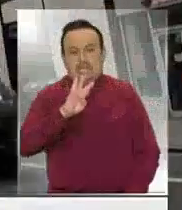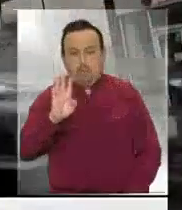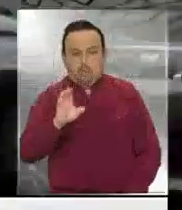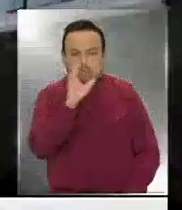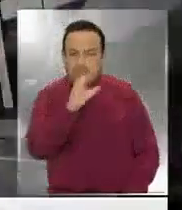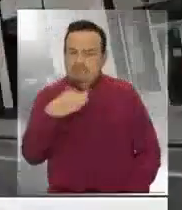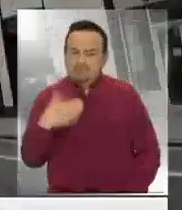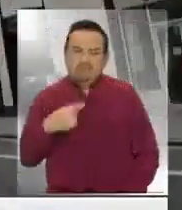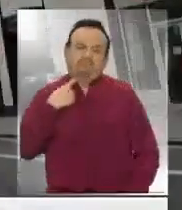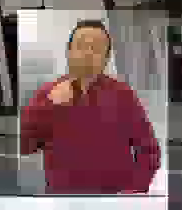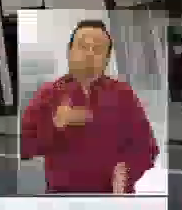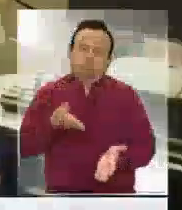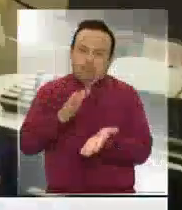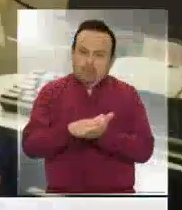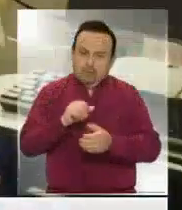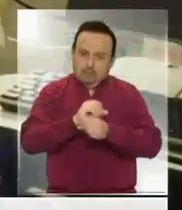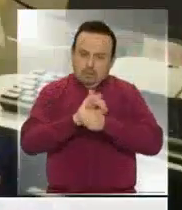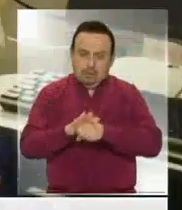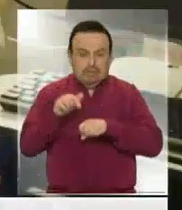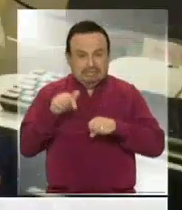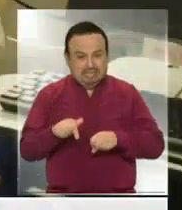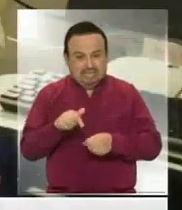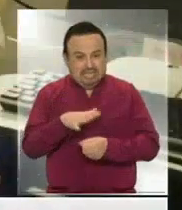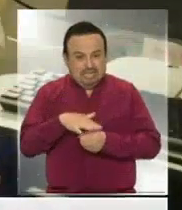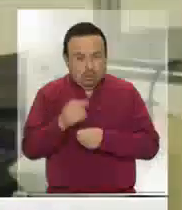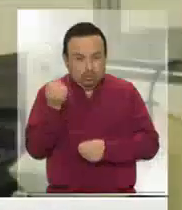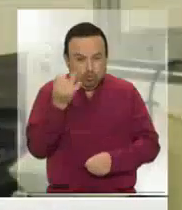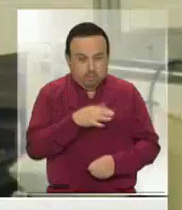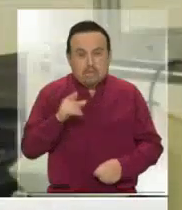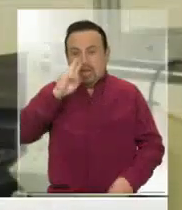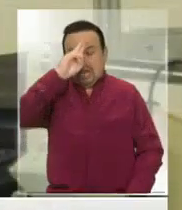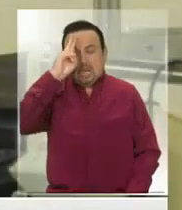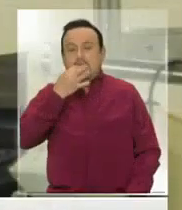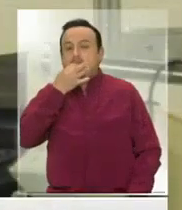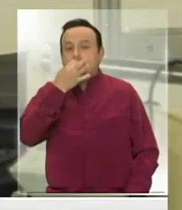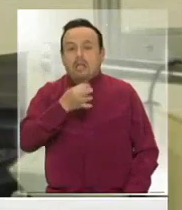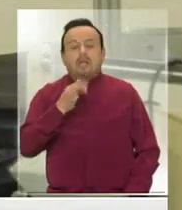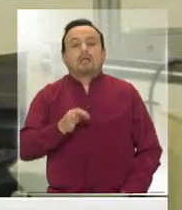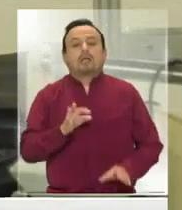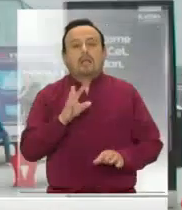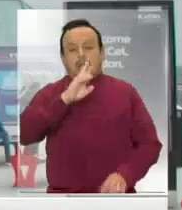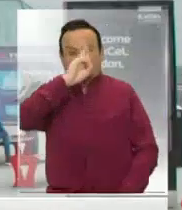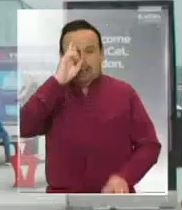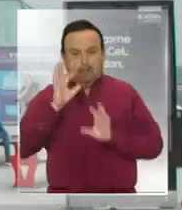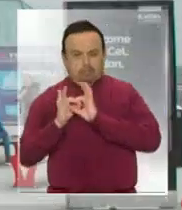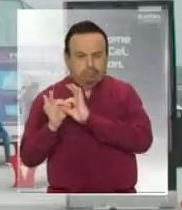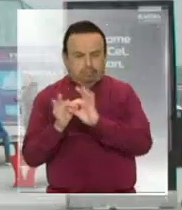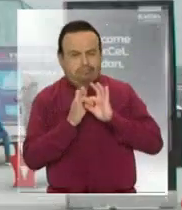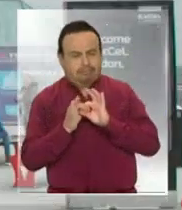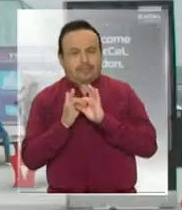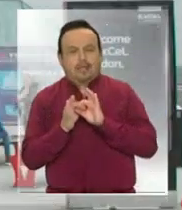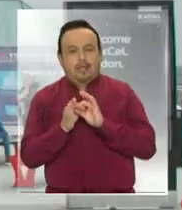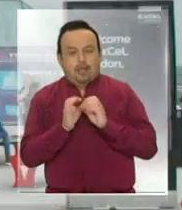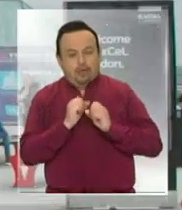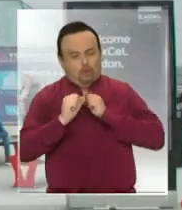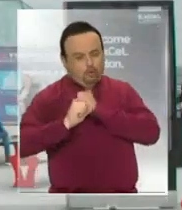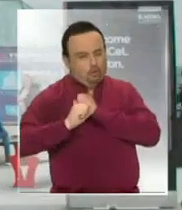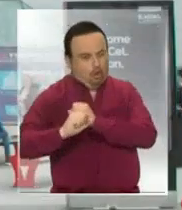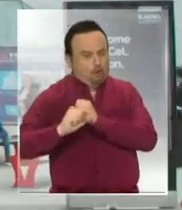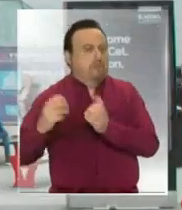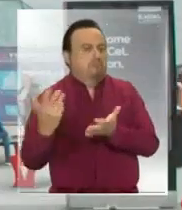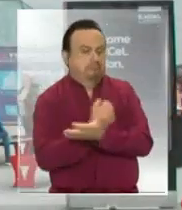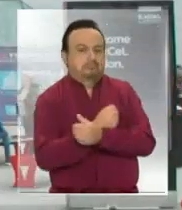los fallecidos por el coronavirus y frente a esta cifra, la reina asegura que el Reino Unido tendrá éxito en la lucha contra esta